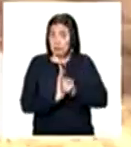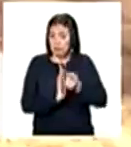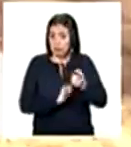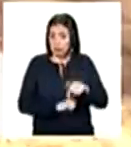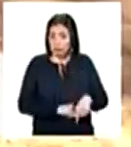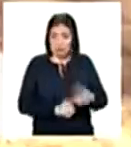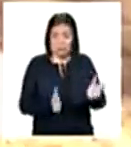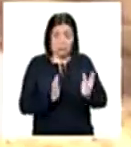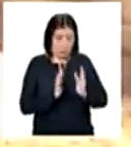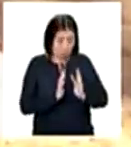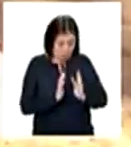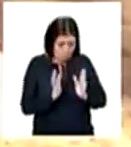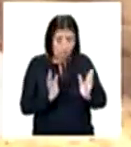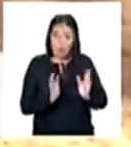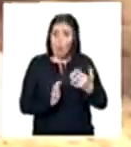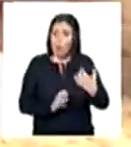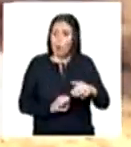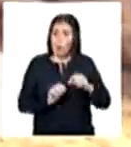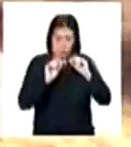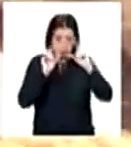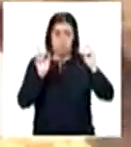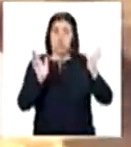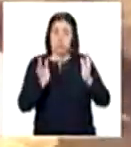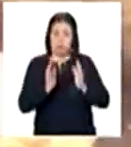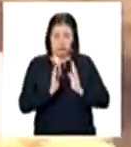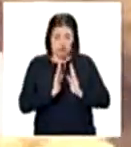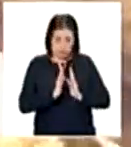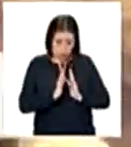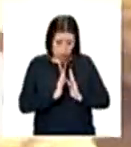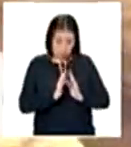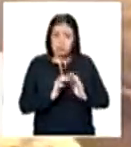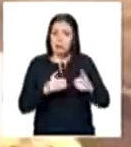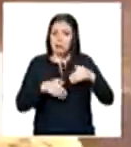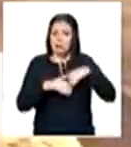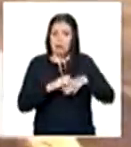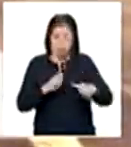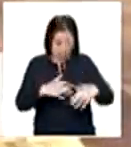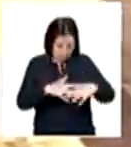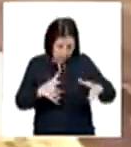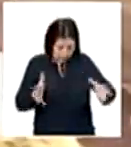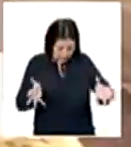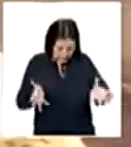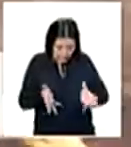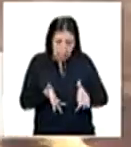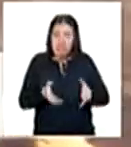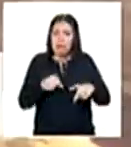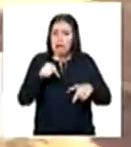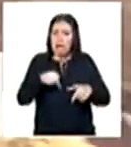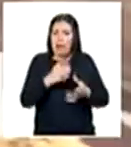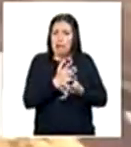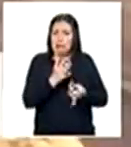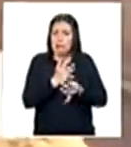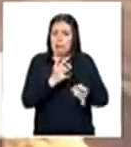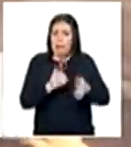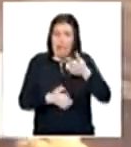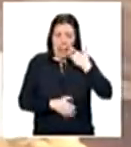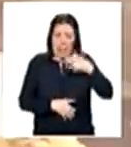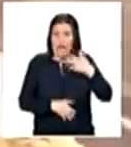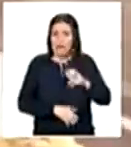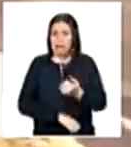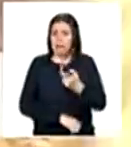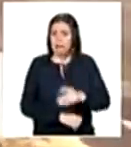Este monje ha sorprendido a todos al meditar en una olla con aceite caliente en Tailandia.